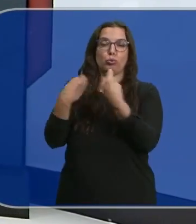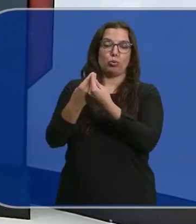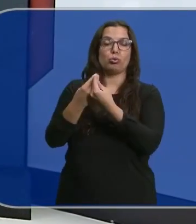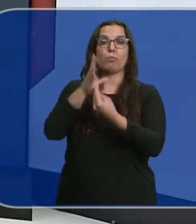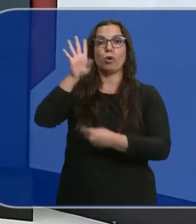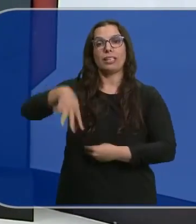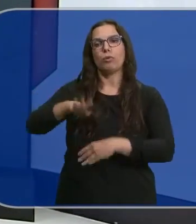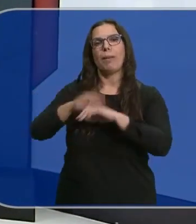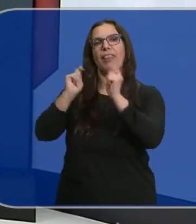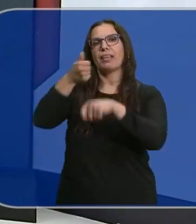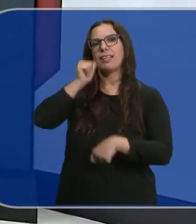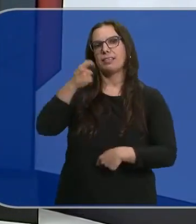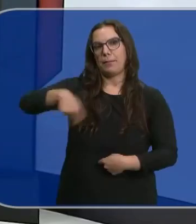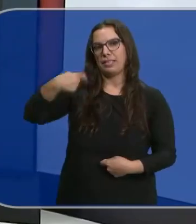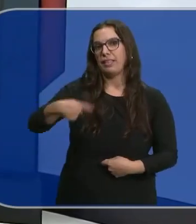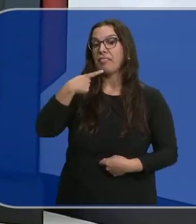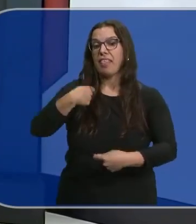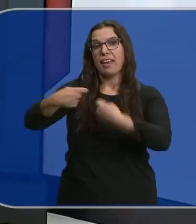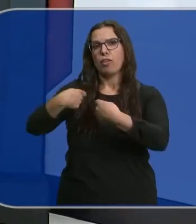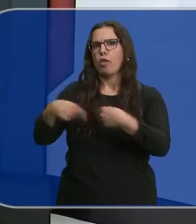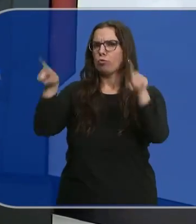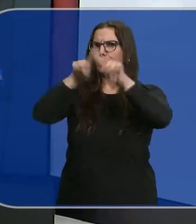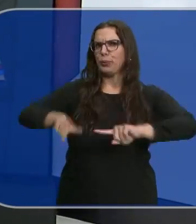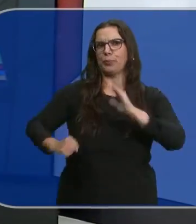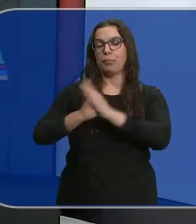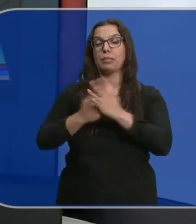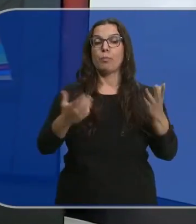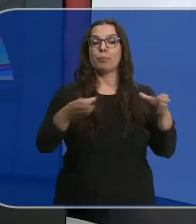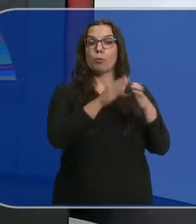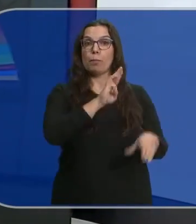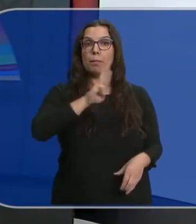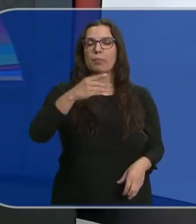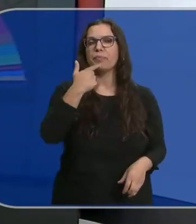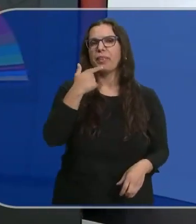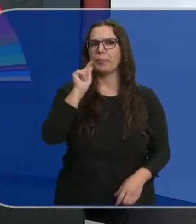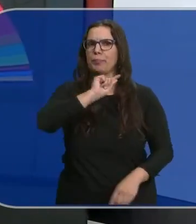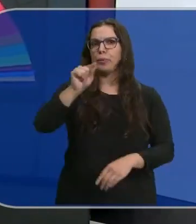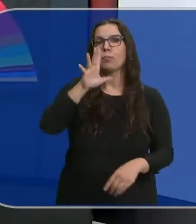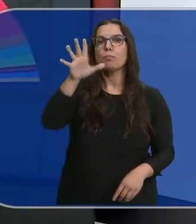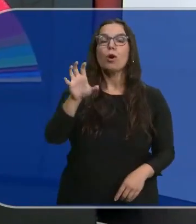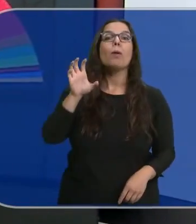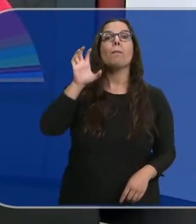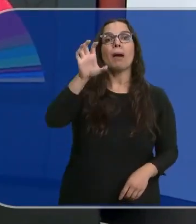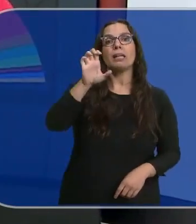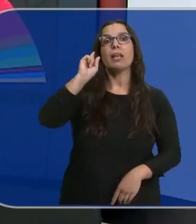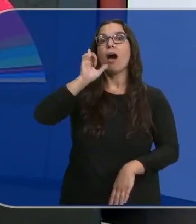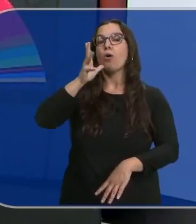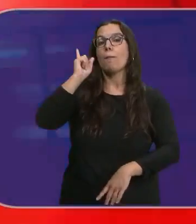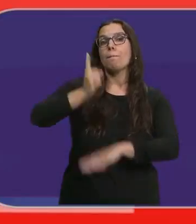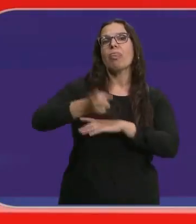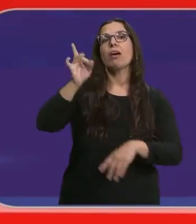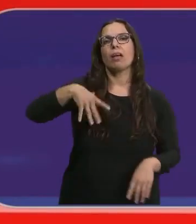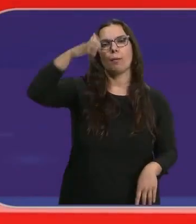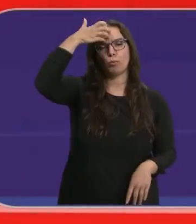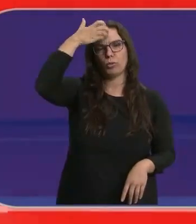Pedro Sánchez. Dicen que lo harán con máxima discreción y desde el Partido Popular critican que el país esté en manos de Puigdemont.